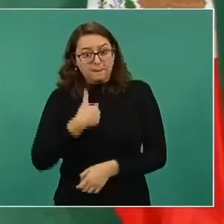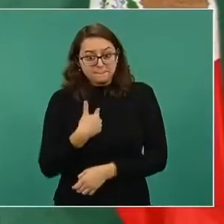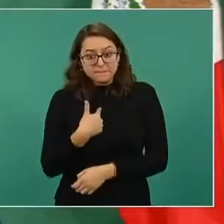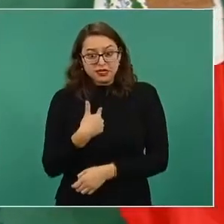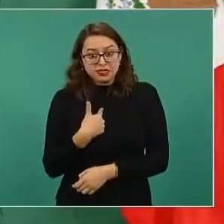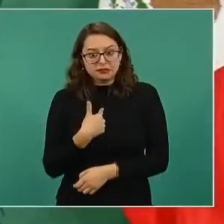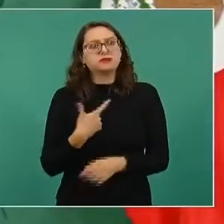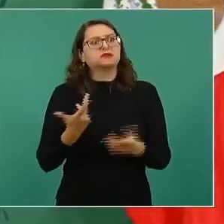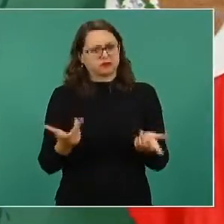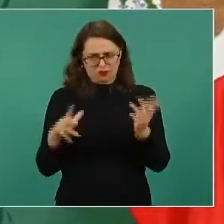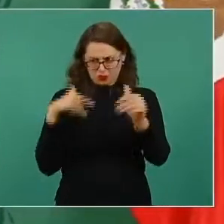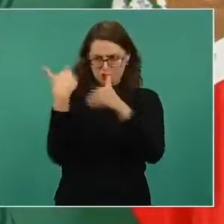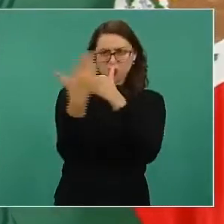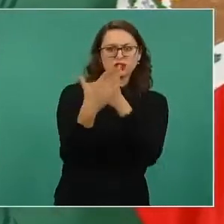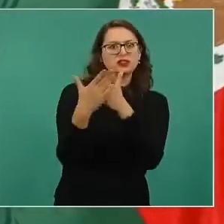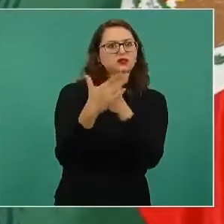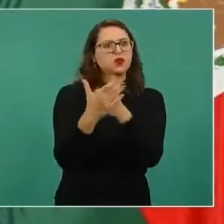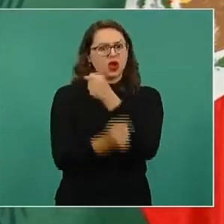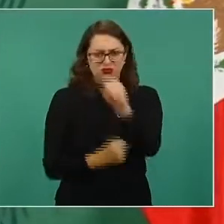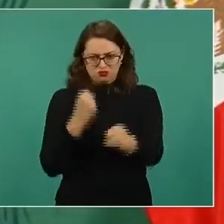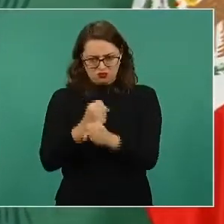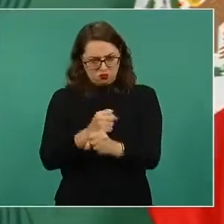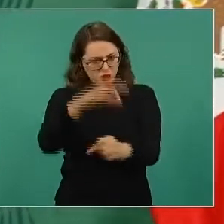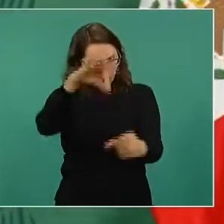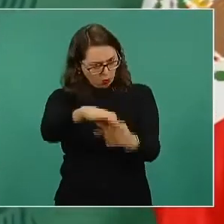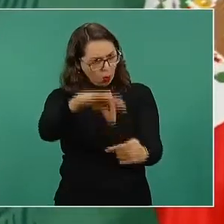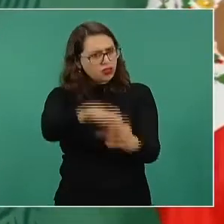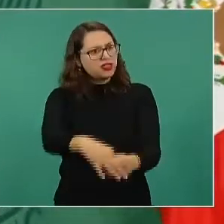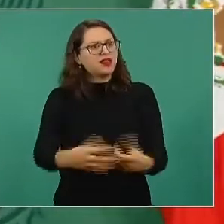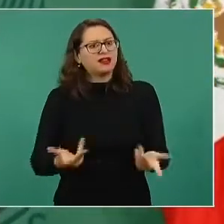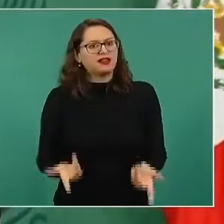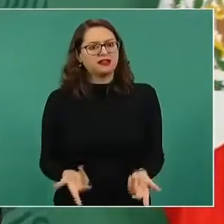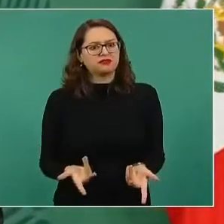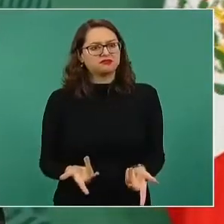a que voten en contra,